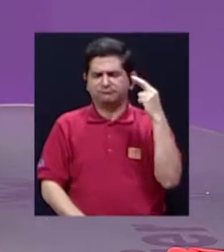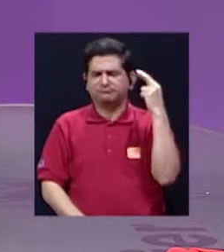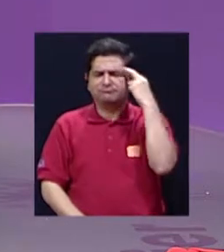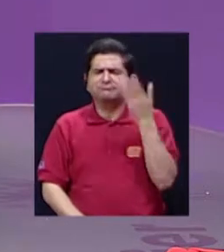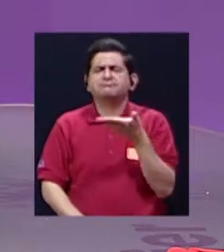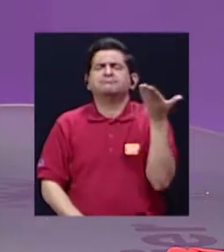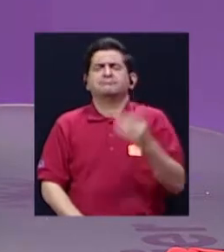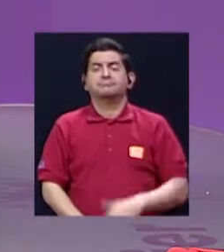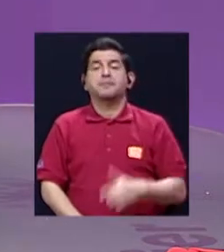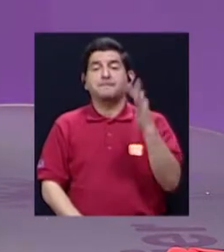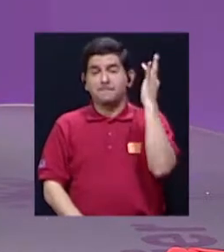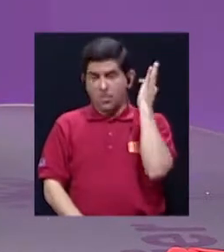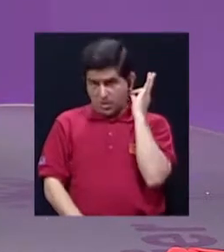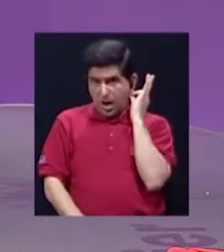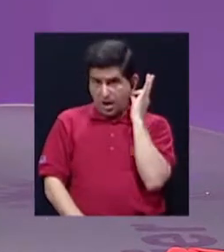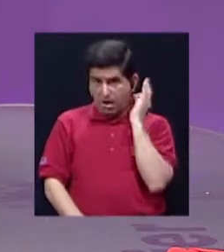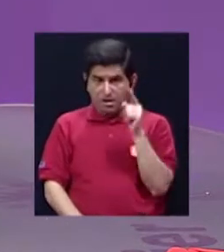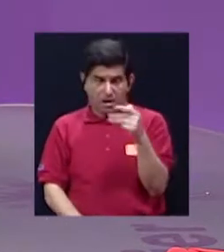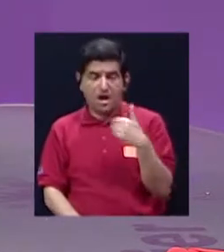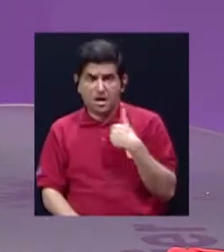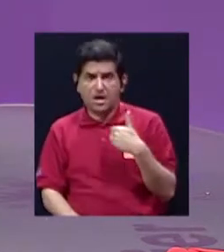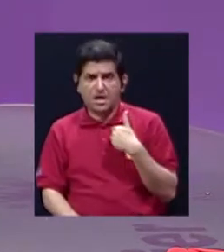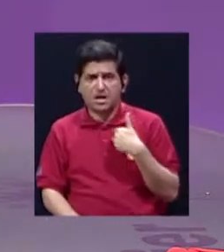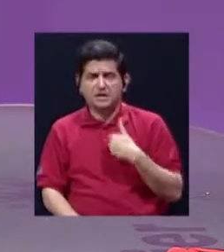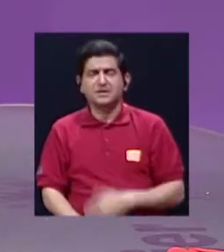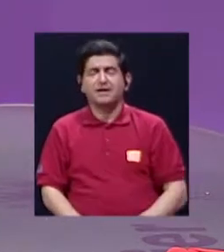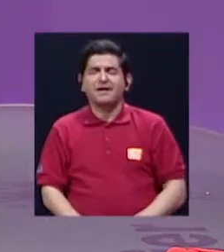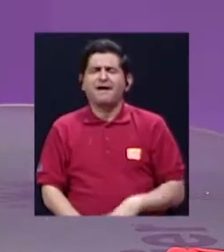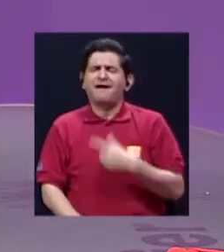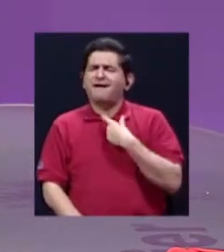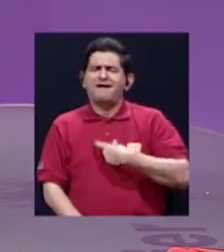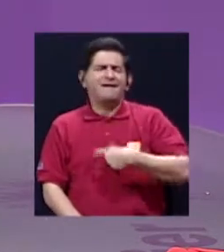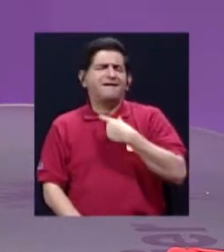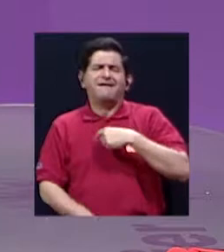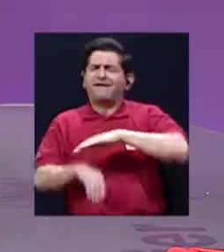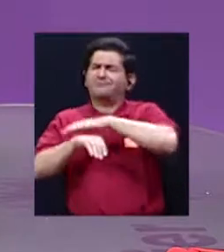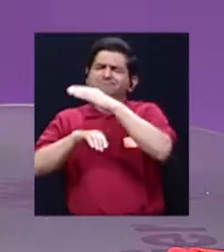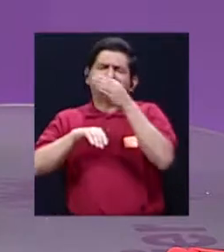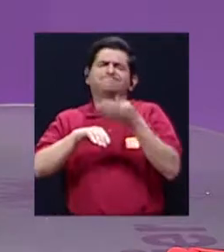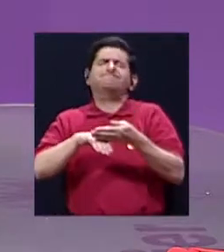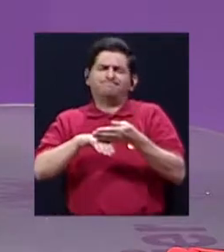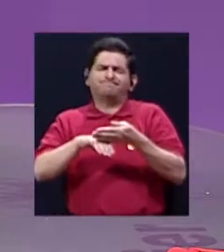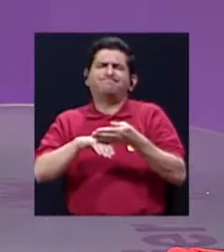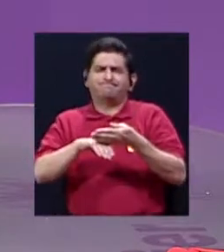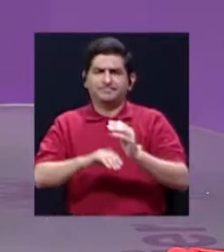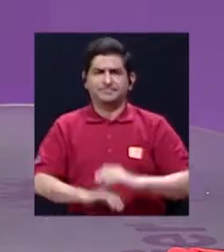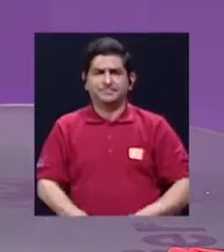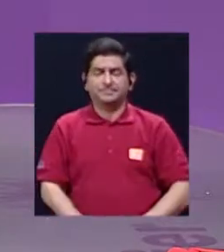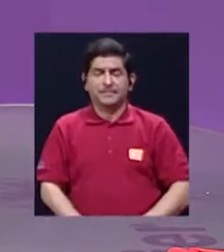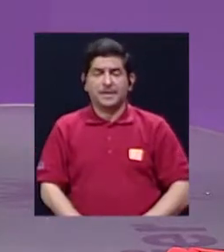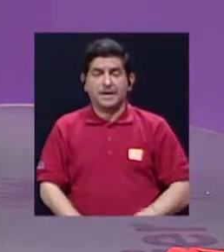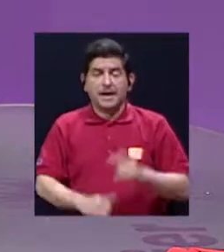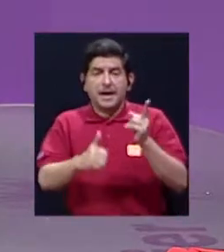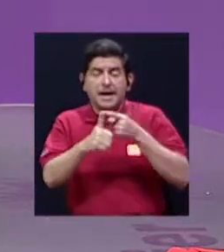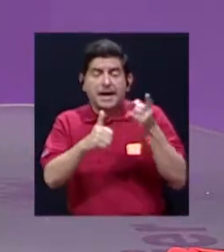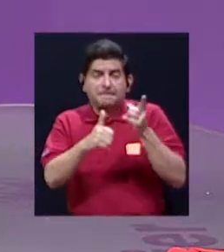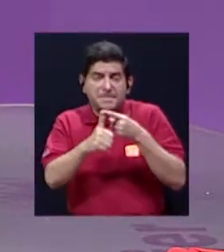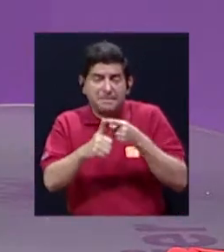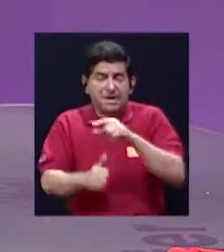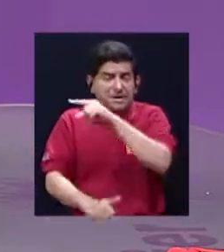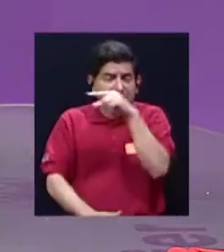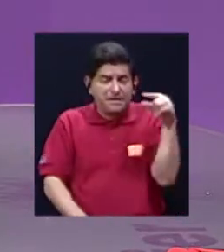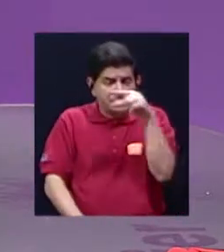con mujeres que estaban muy ilusionadas con su embarazo y que desde las primeras semanas